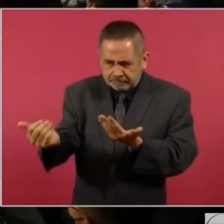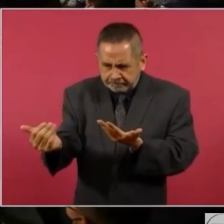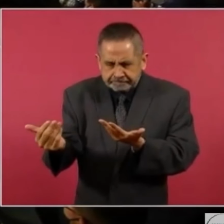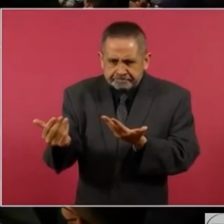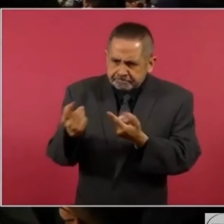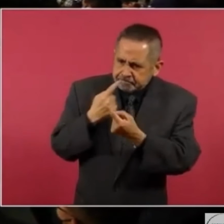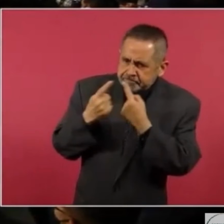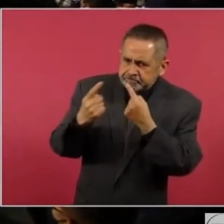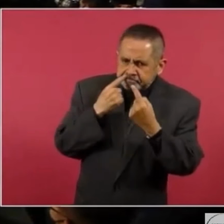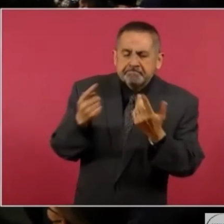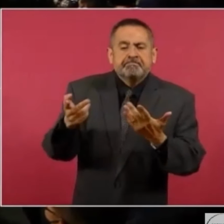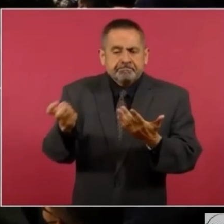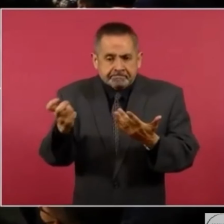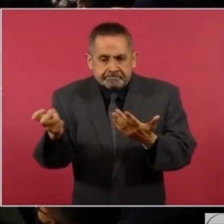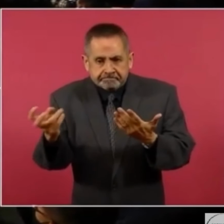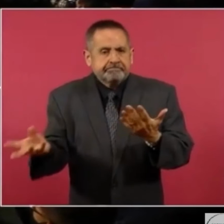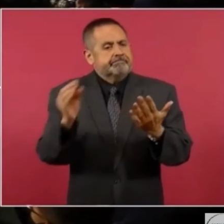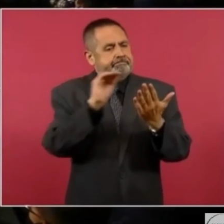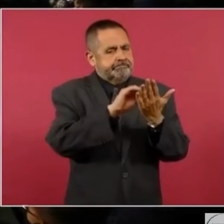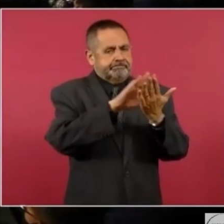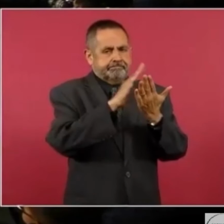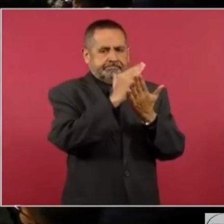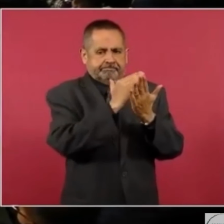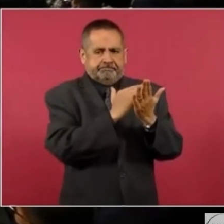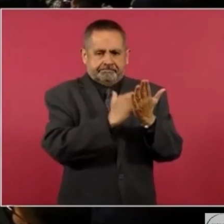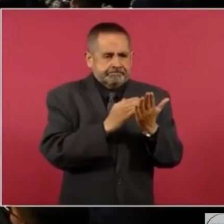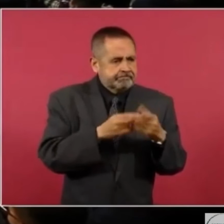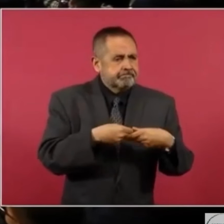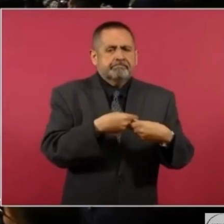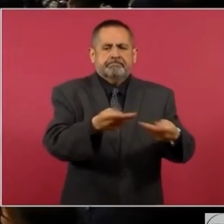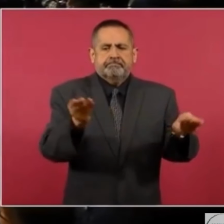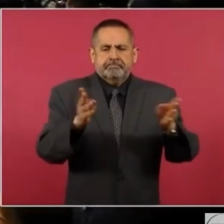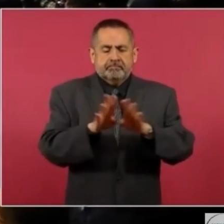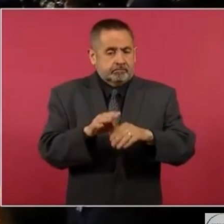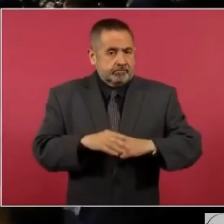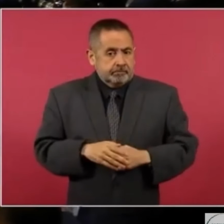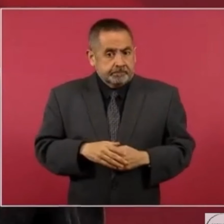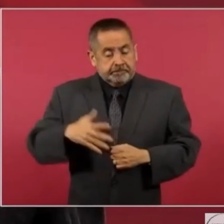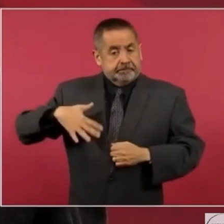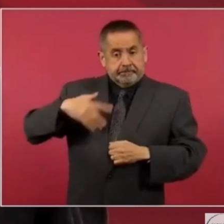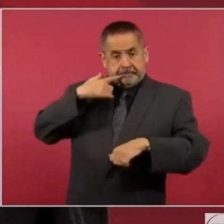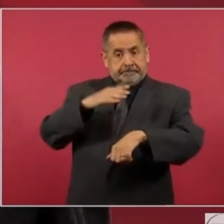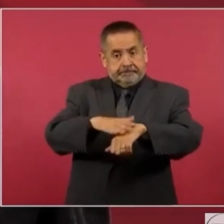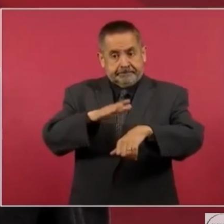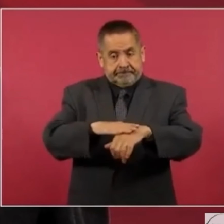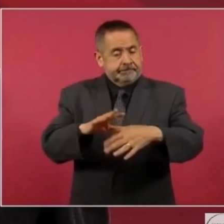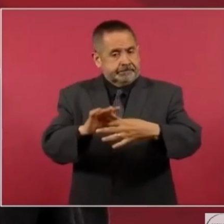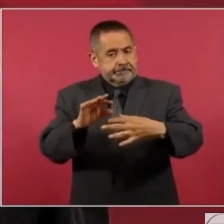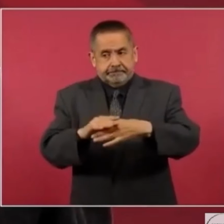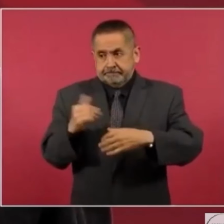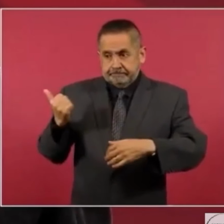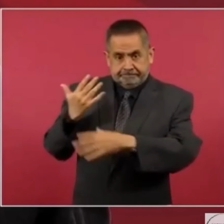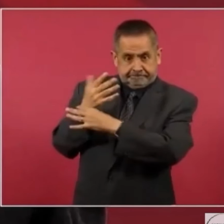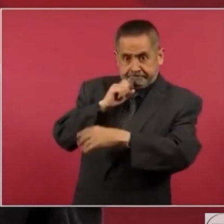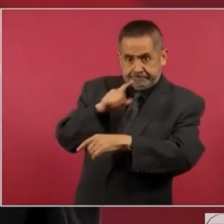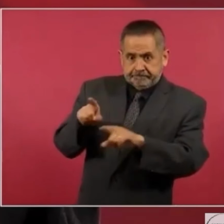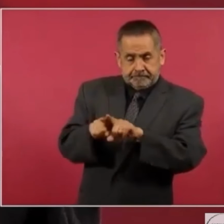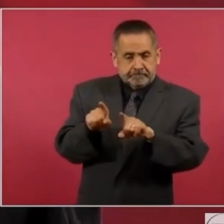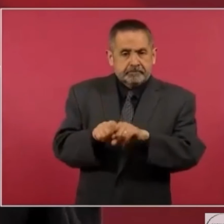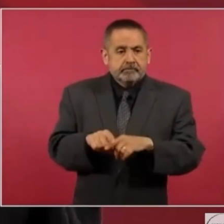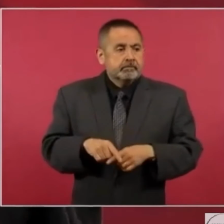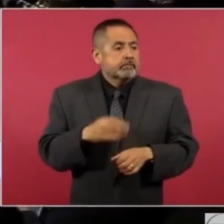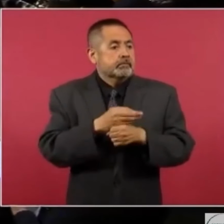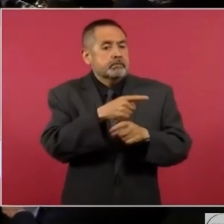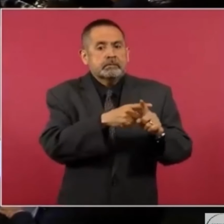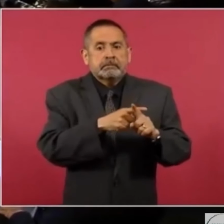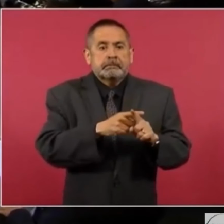convencionales los productos que se usan ahí. Alerto sobre lo último que ya mencionaba mi maestro, el peligro del oportunismo,